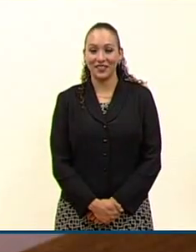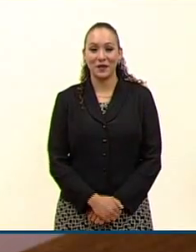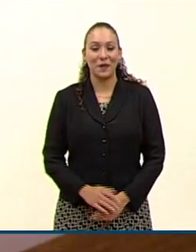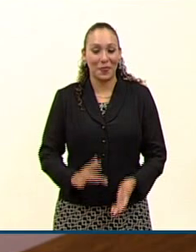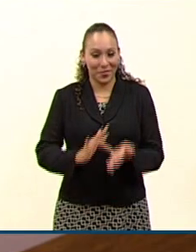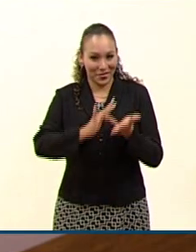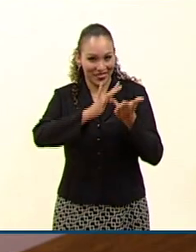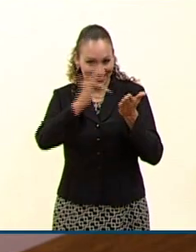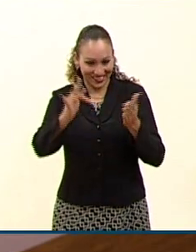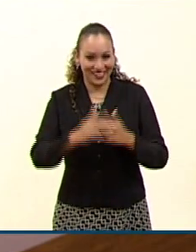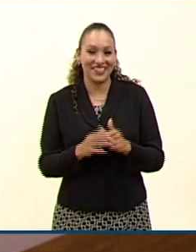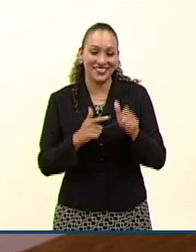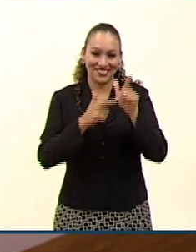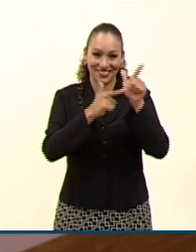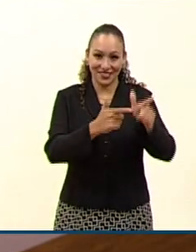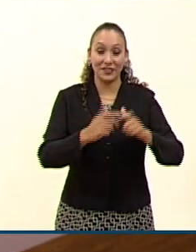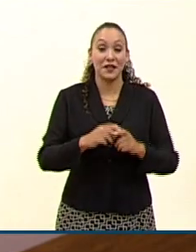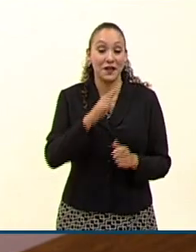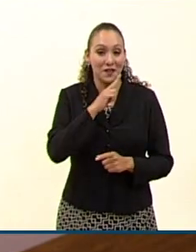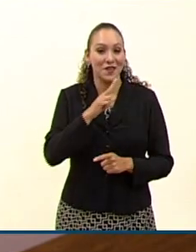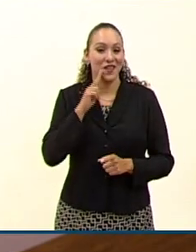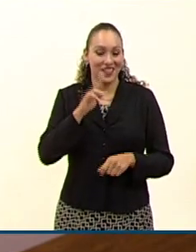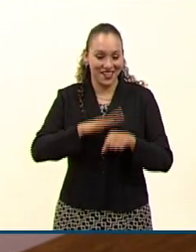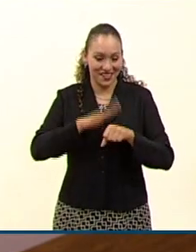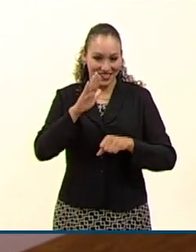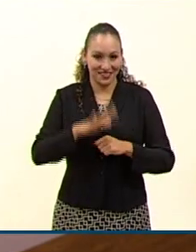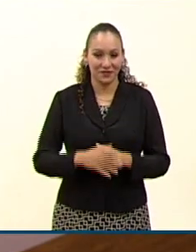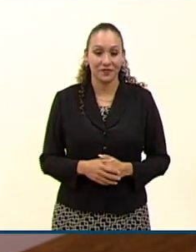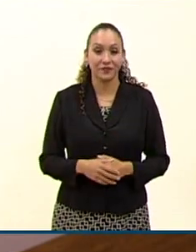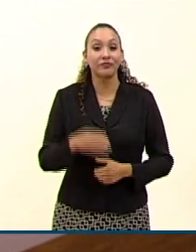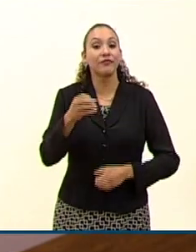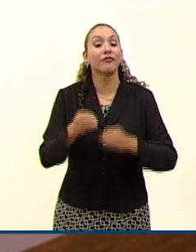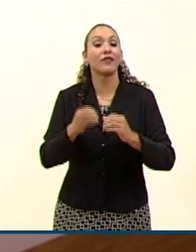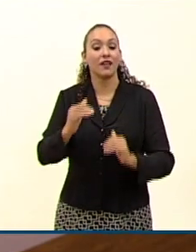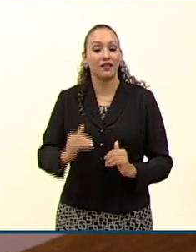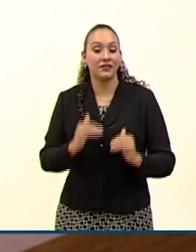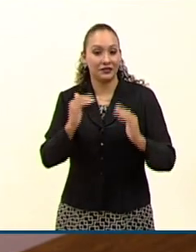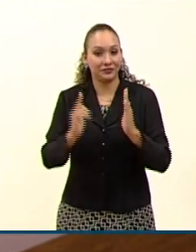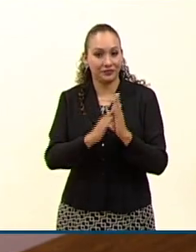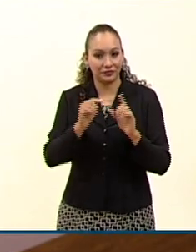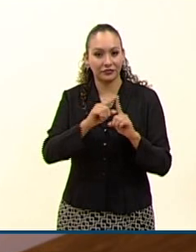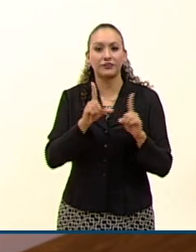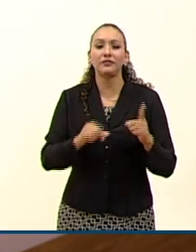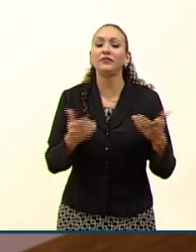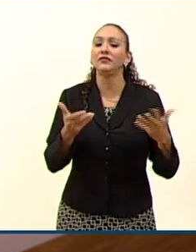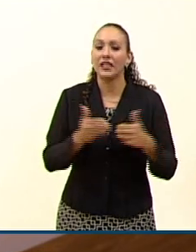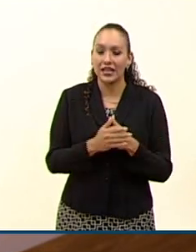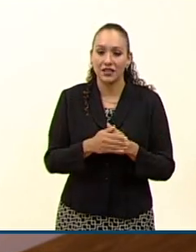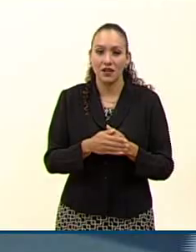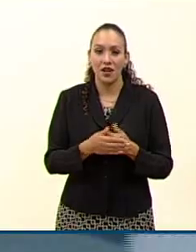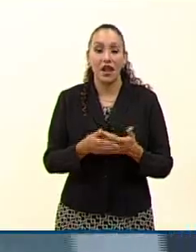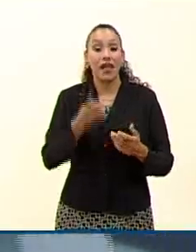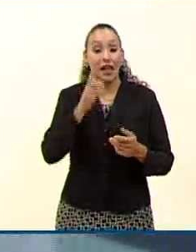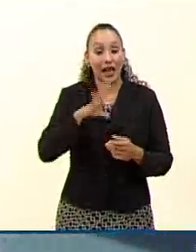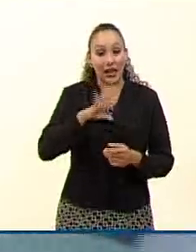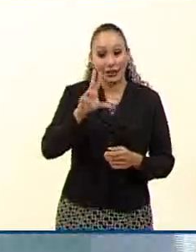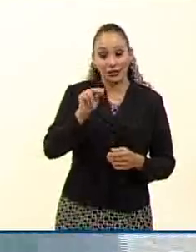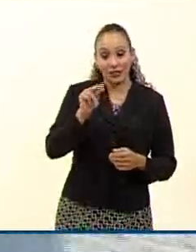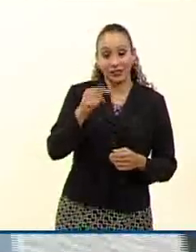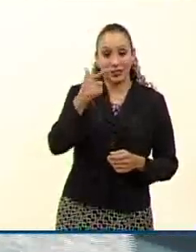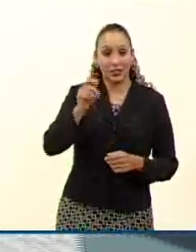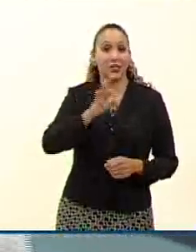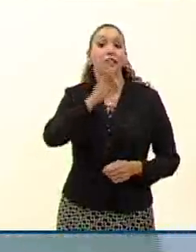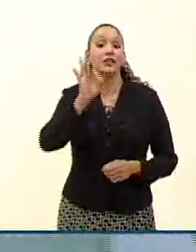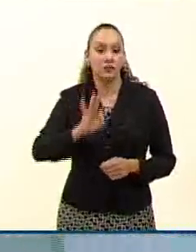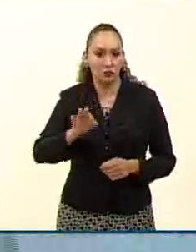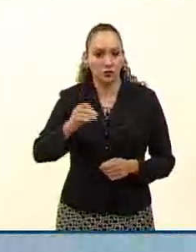Gracias por continuar con nosotros. Tenemos más información. El Poder Judicial de la Federación contribuyó con el 87% de los ahorros en el